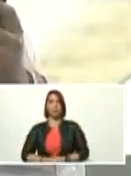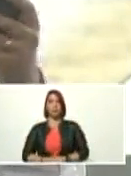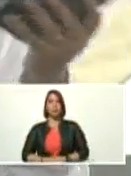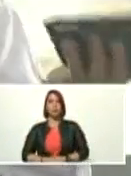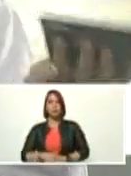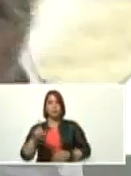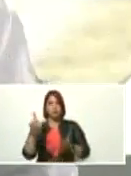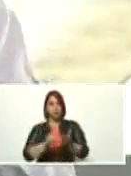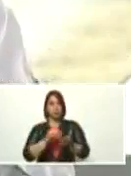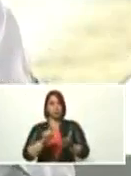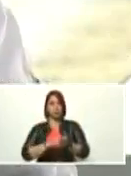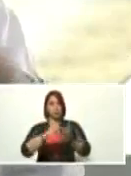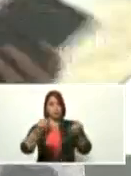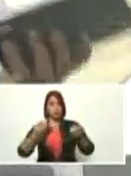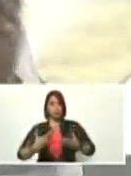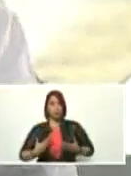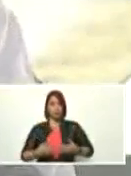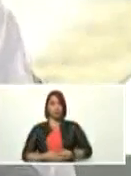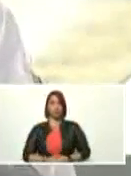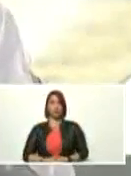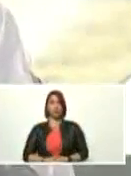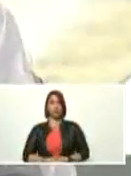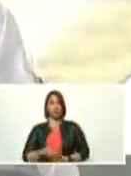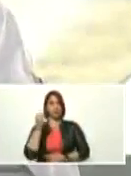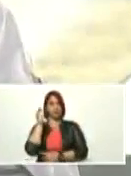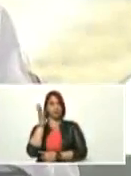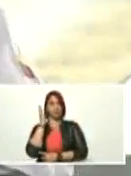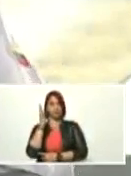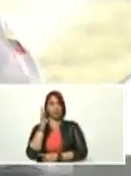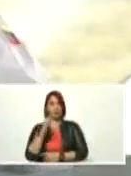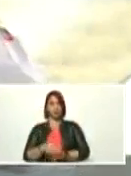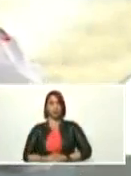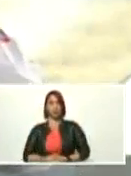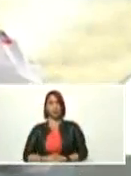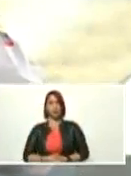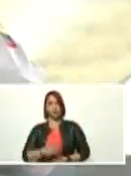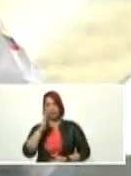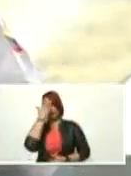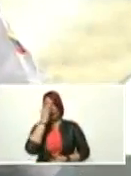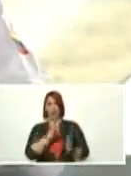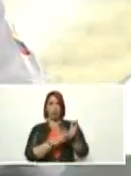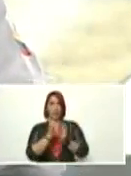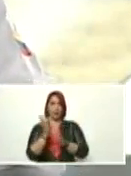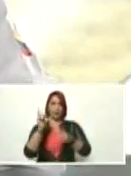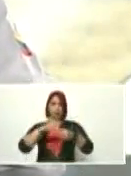el libro que nos ha traído de regalo para este congreso, la colección Febrero y Abriles,